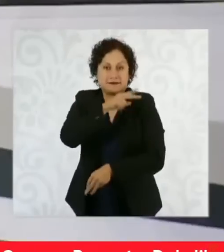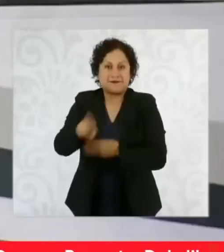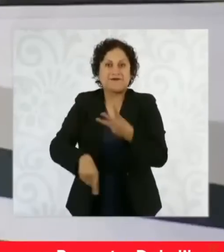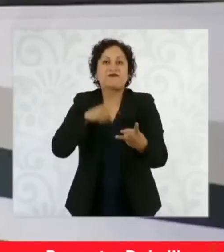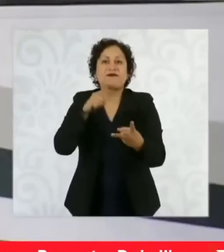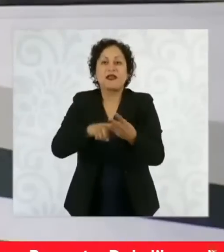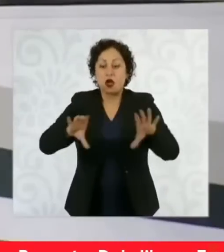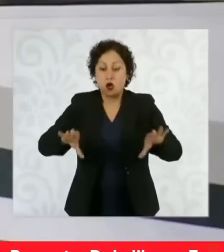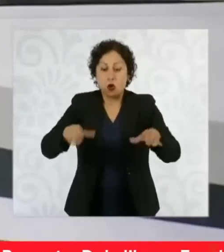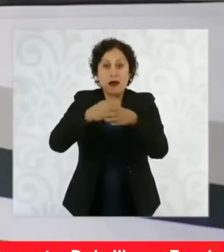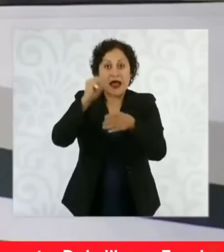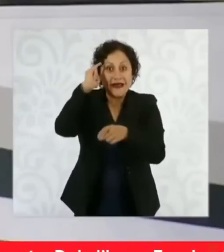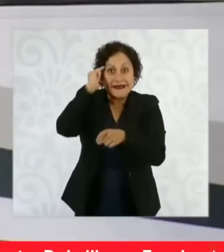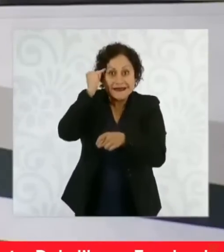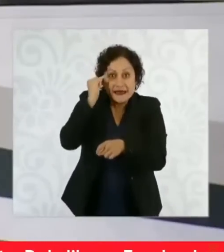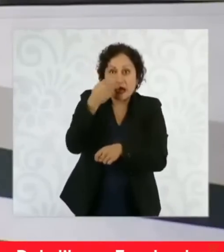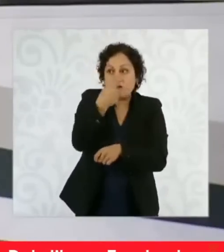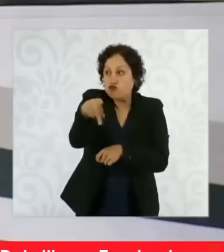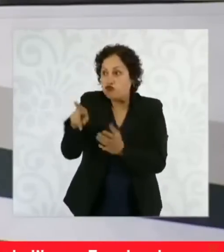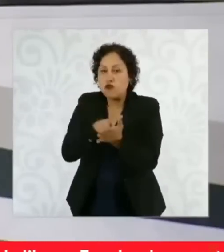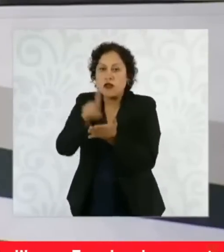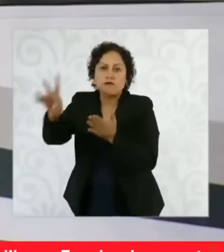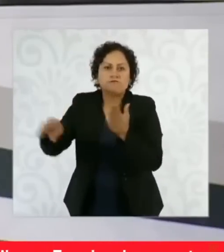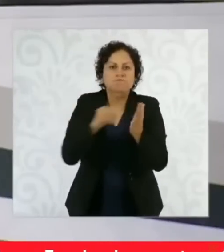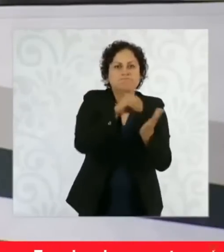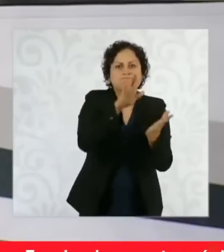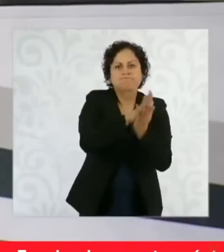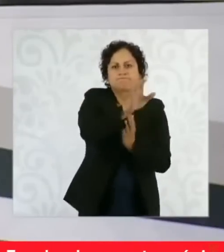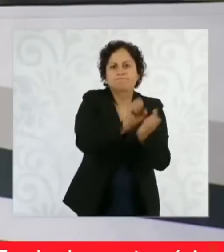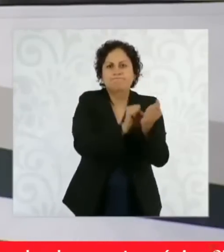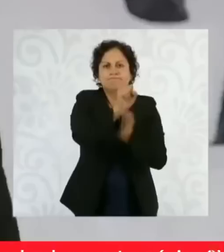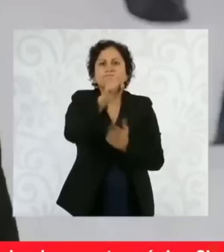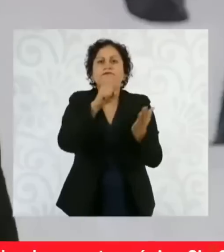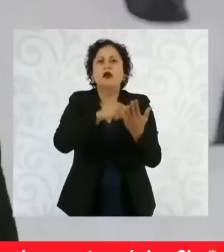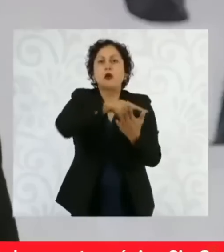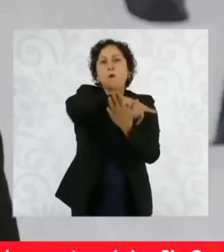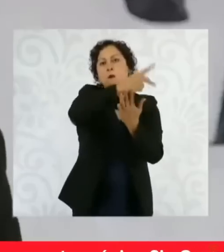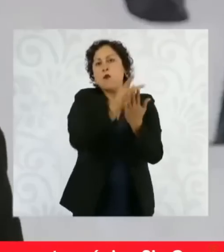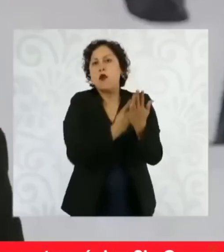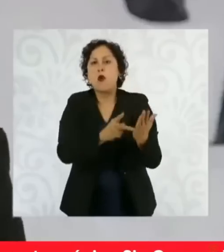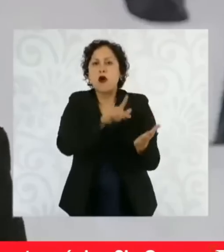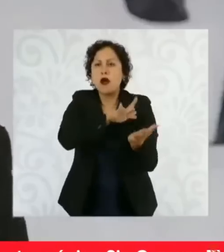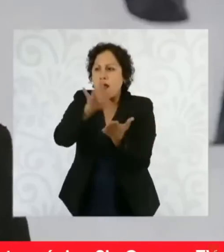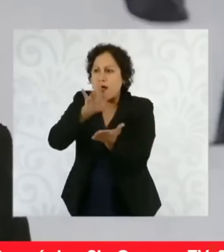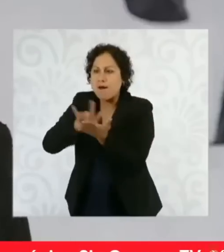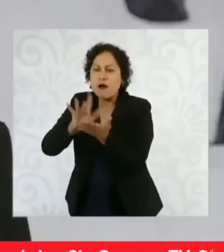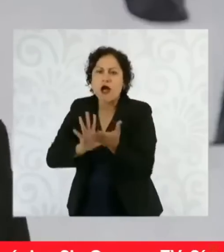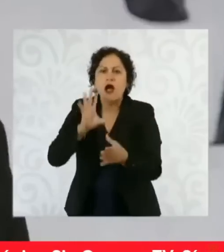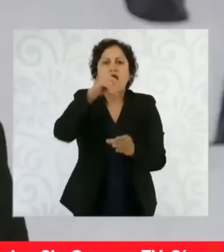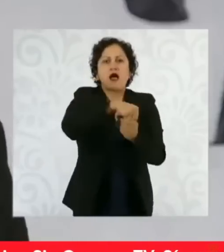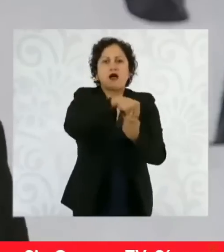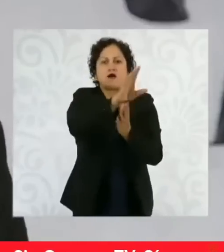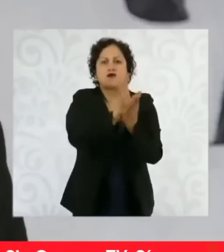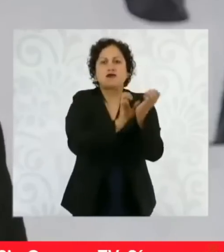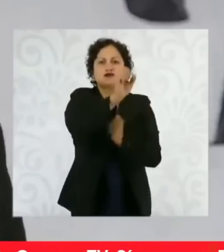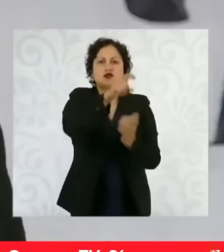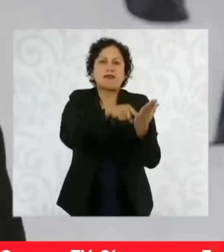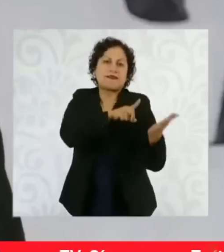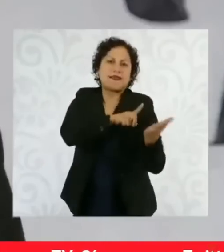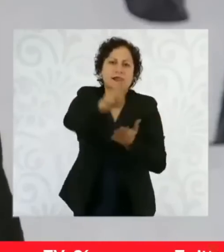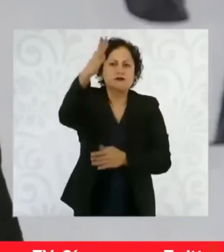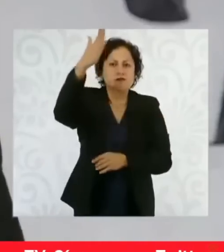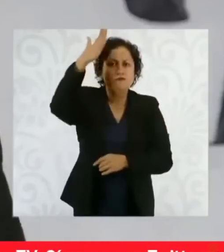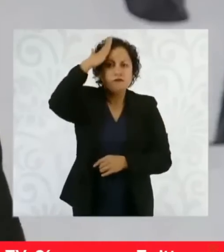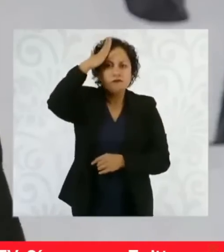pueblos y comunidades indígenas. Los programas de bienestar se hacen derechos constitucionales. Y